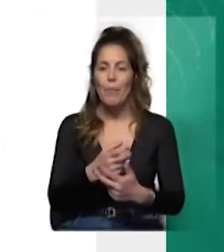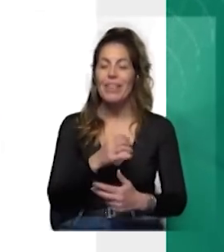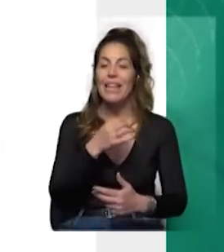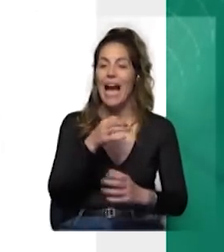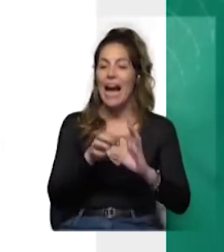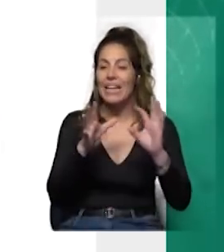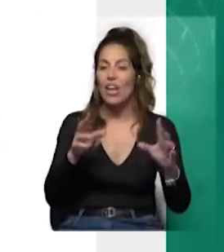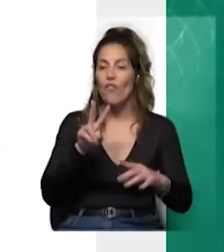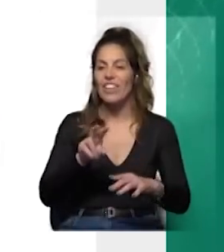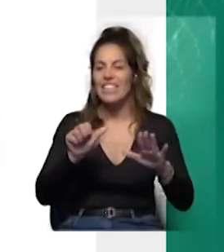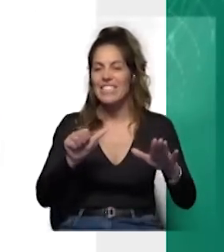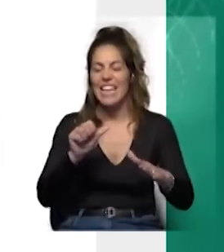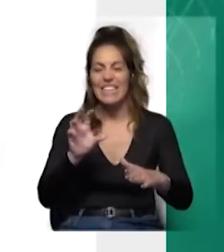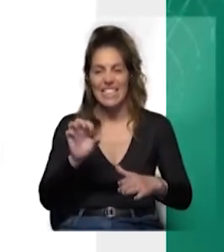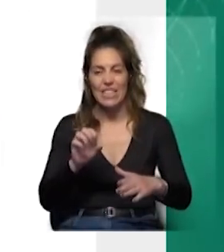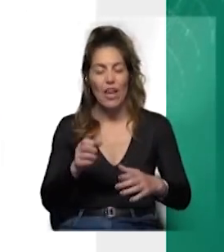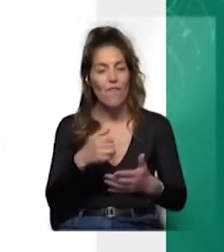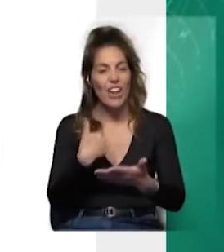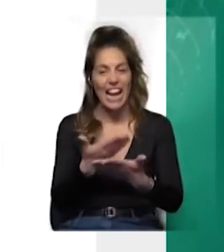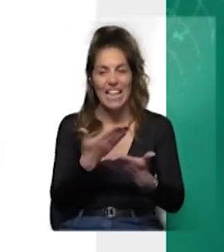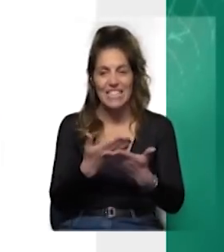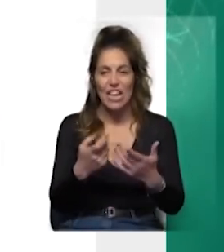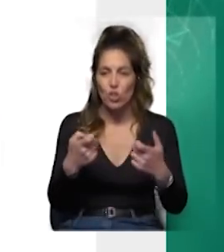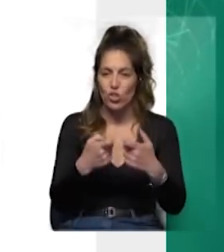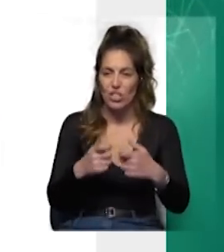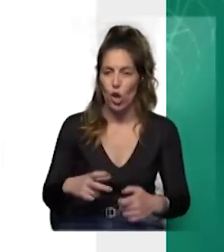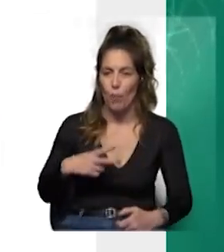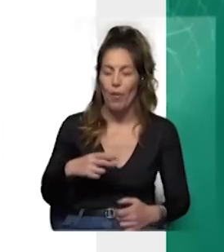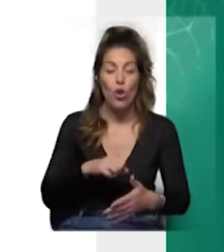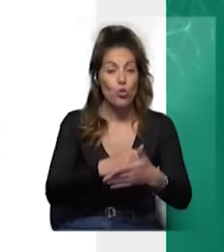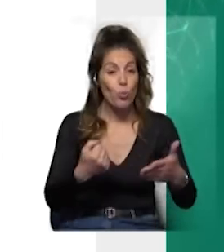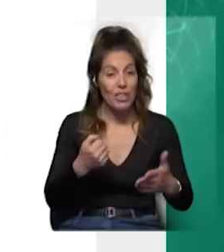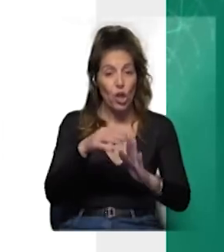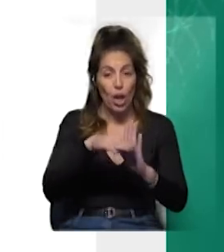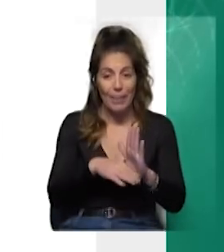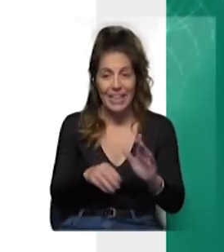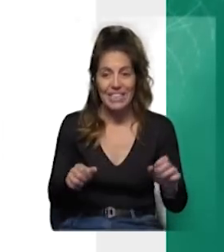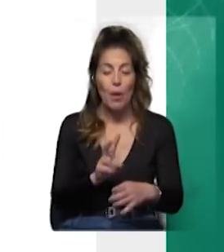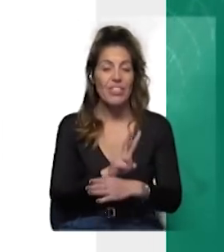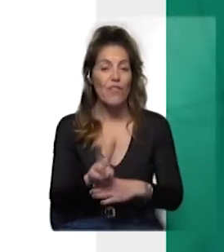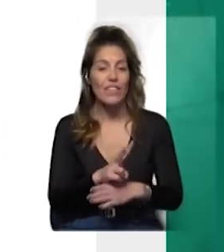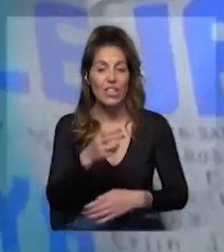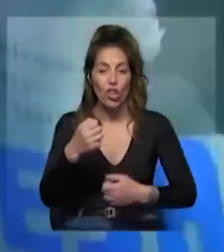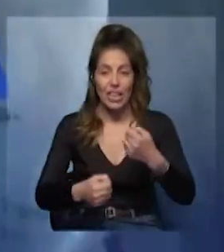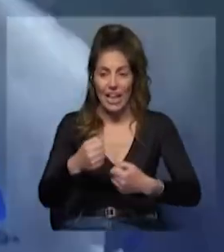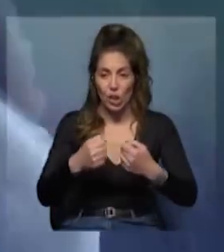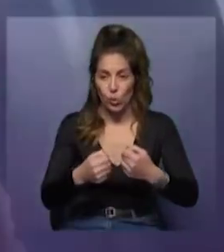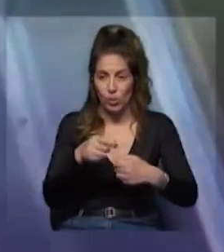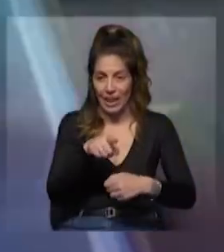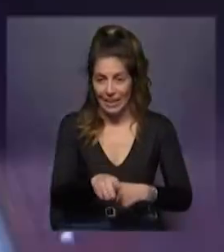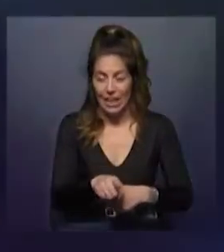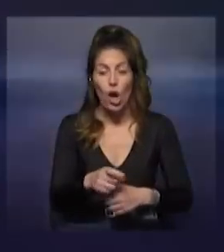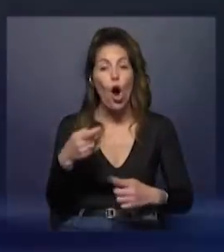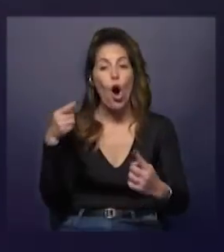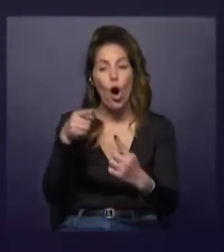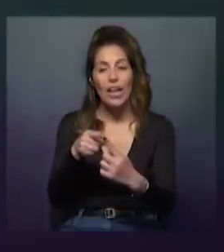septiembre al fracasar la asociación con privados suspendió las medidas que venía aplicando en defensa de la industria cementera Estatal con el